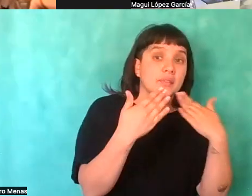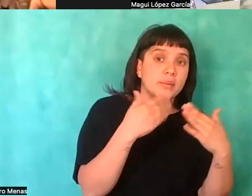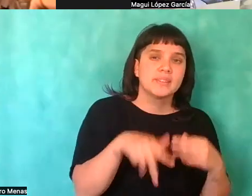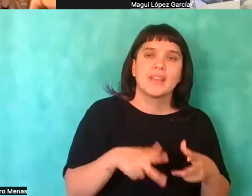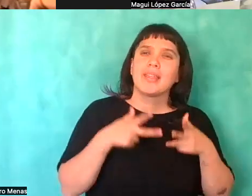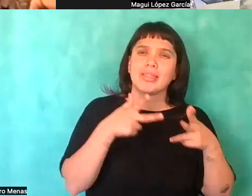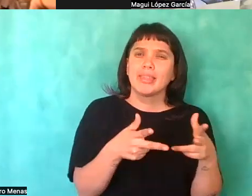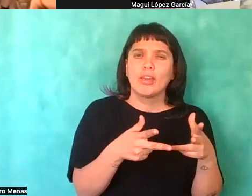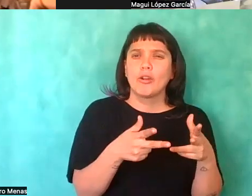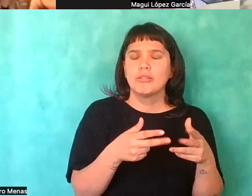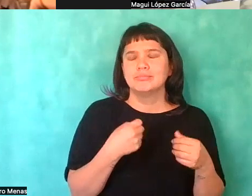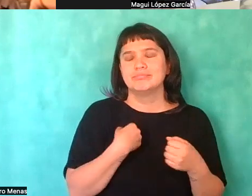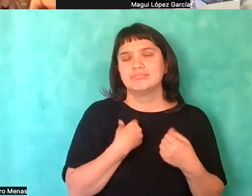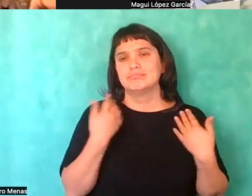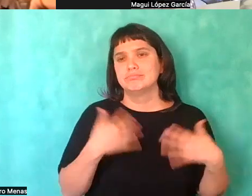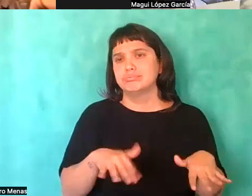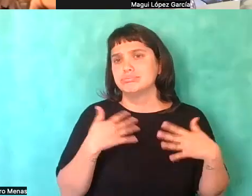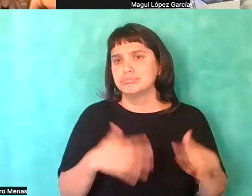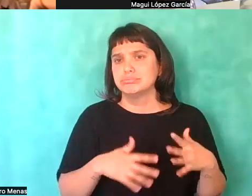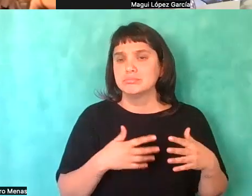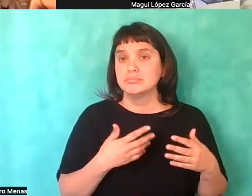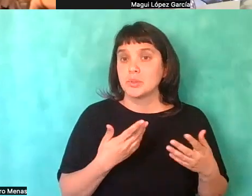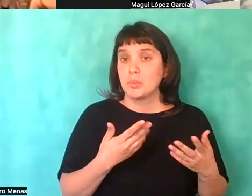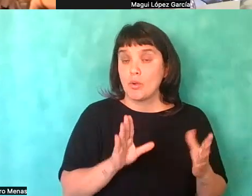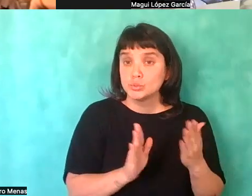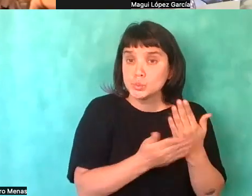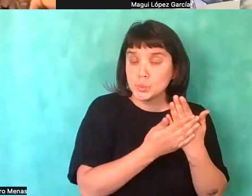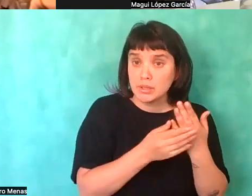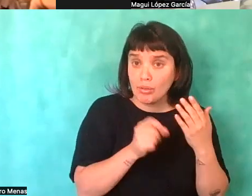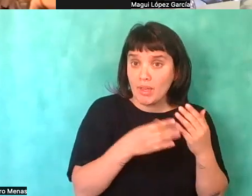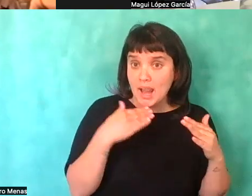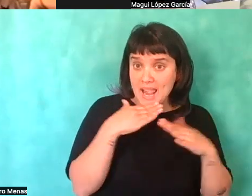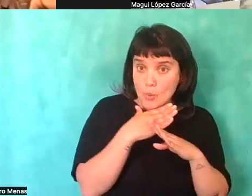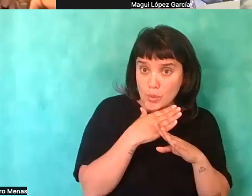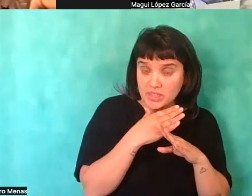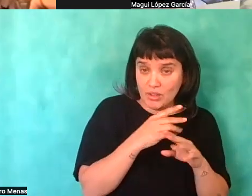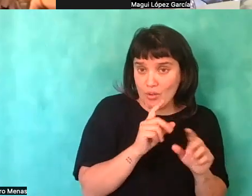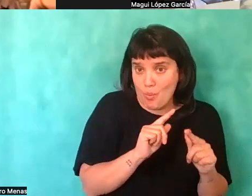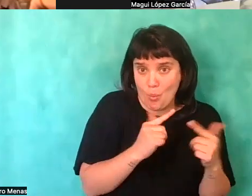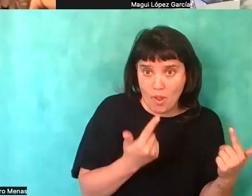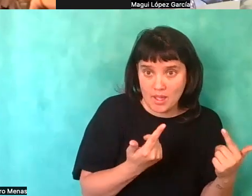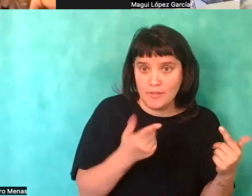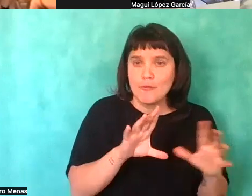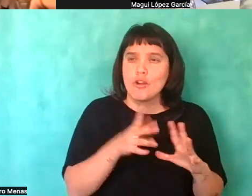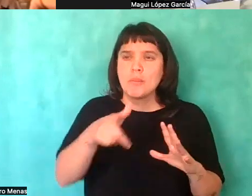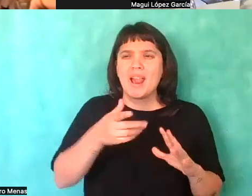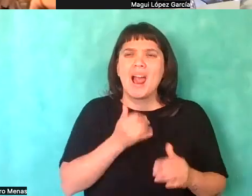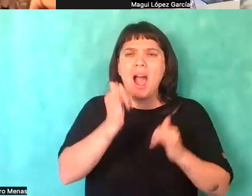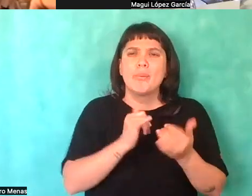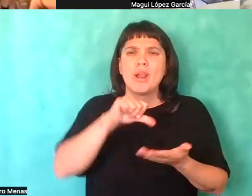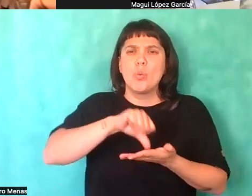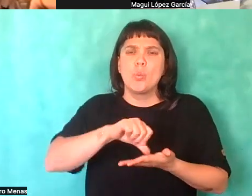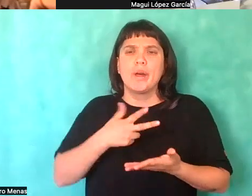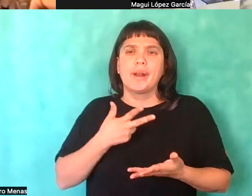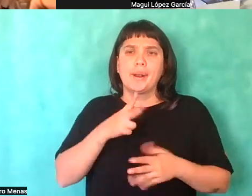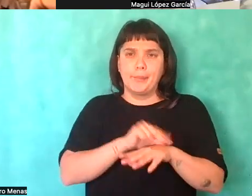cosas que no tienen ningún tipo de sustento desde la lingüística, desde su lugar de médico, ¿sí? Entonces, bueno, eso es, digamos, lo que sigue ocurriendo,